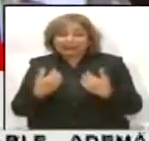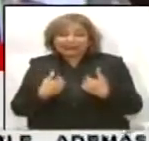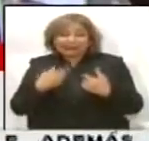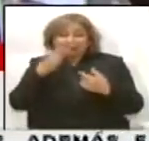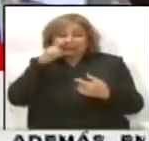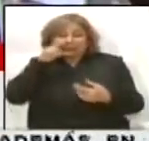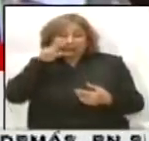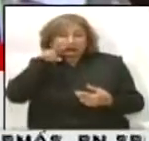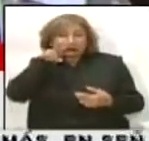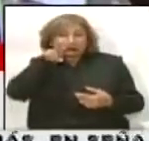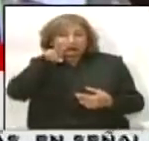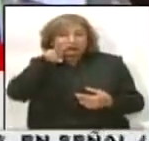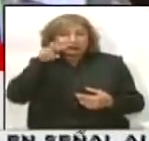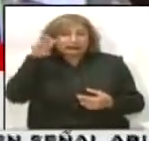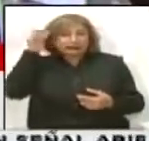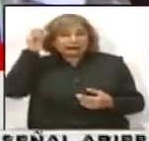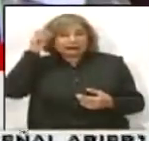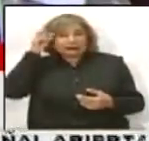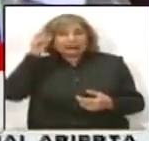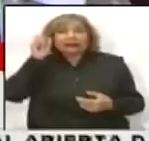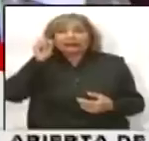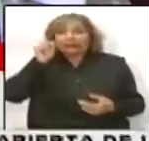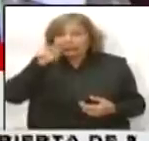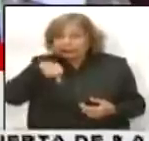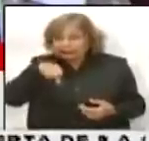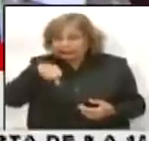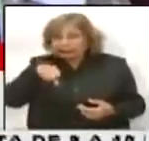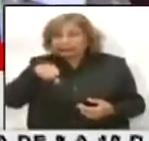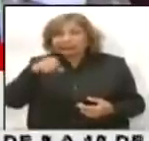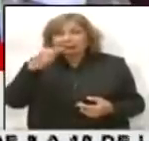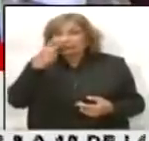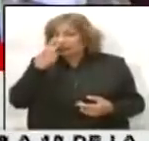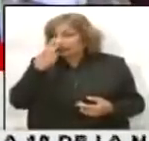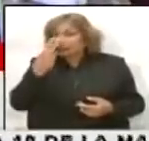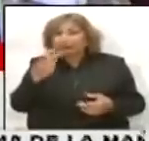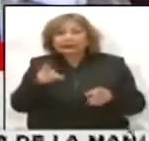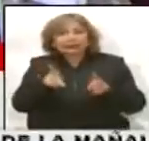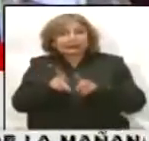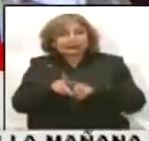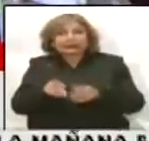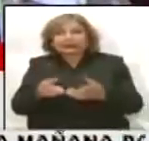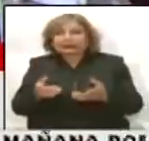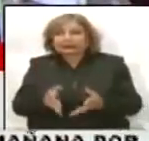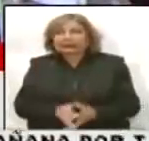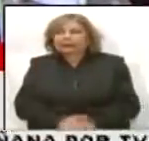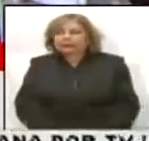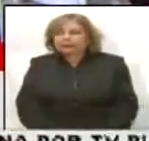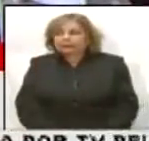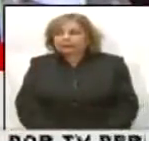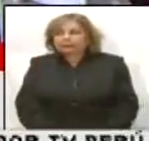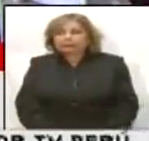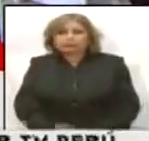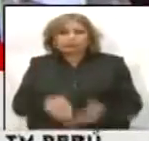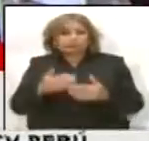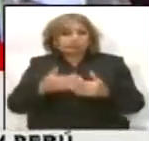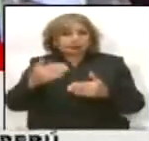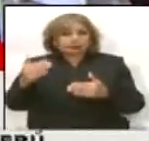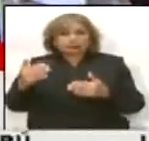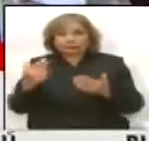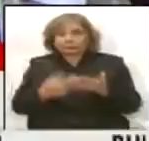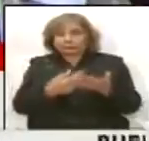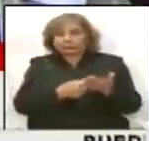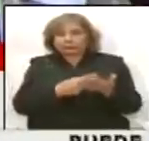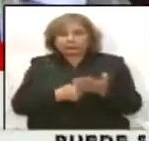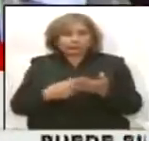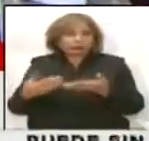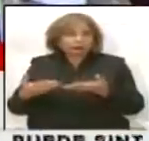miradas políticas, sí. Tenemos diferentes apreciaciones de lo que pasó, también. Trasladar un debate, ¿no es cierto?, sobre lo que